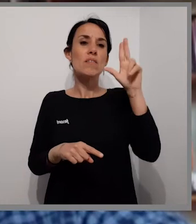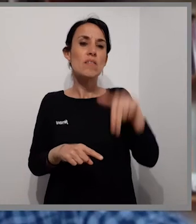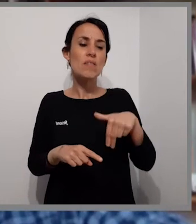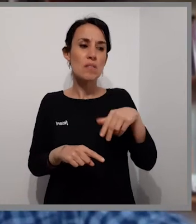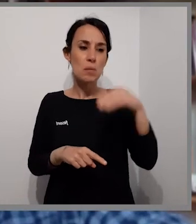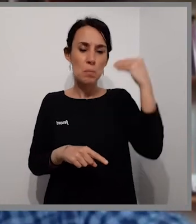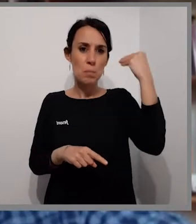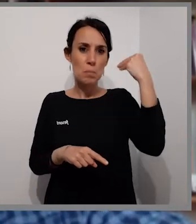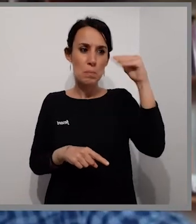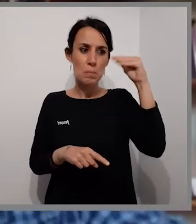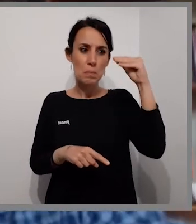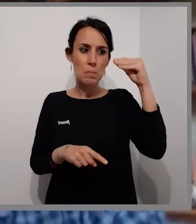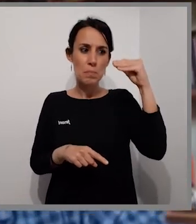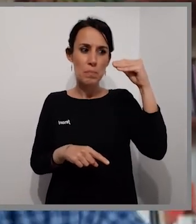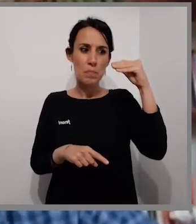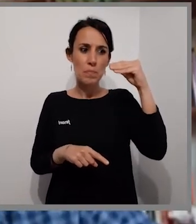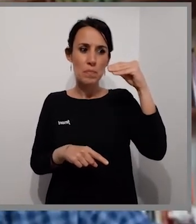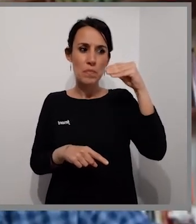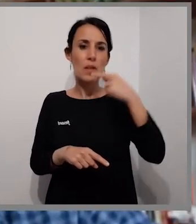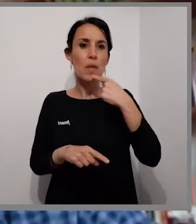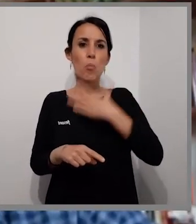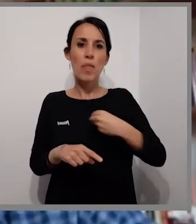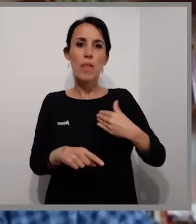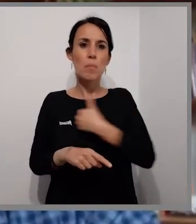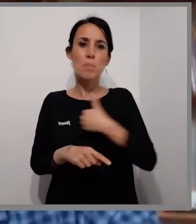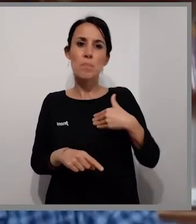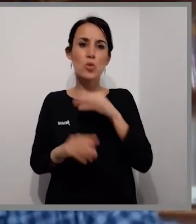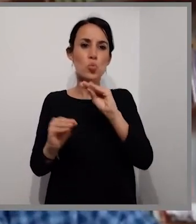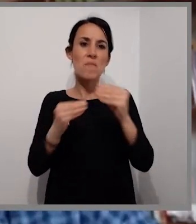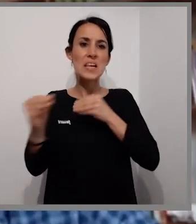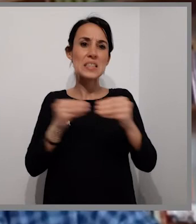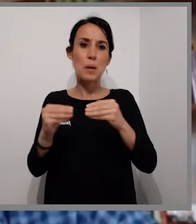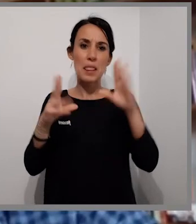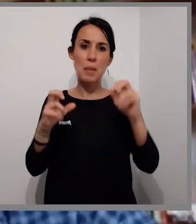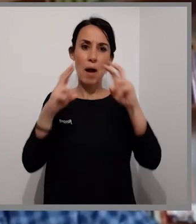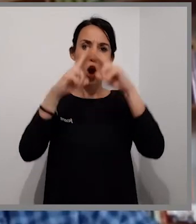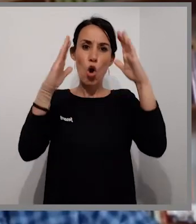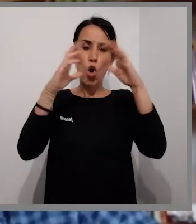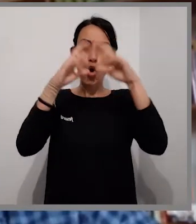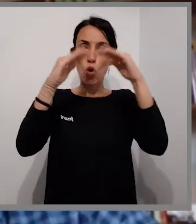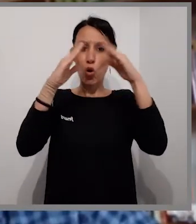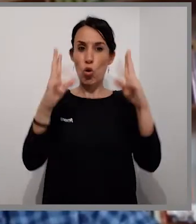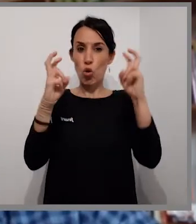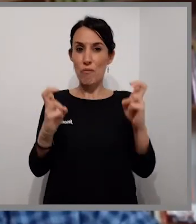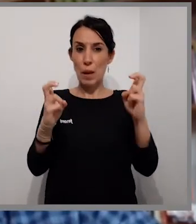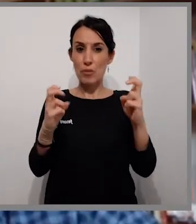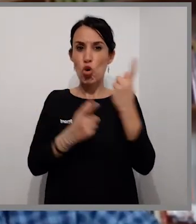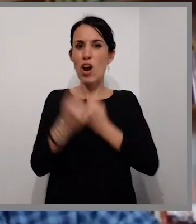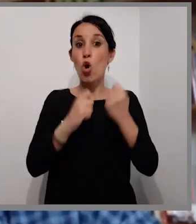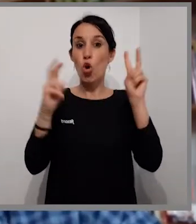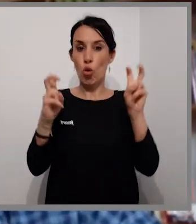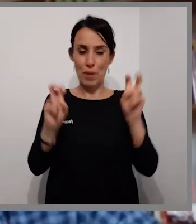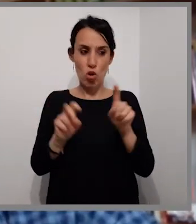Urkullu habían mantenido una postura de ser un poco más flexible en este aspecto, en el tema del confinamiento económico, y de